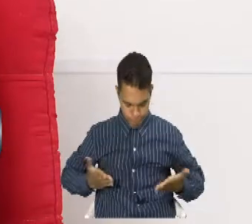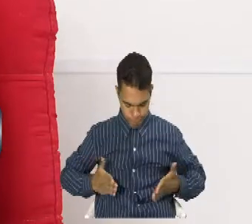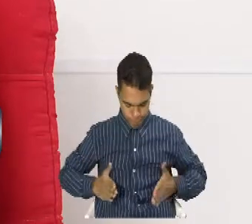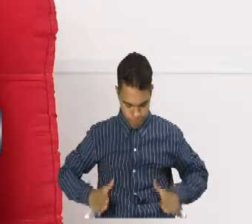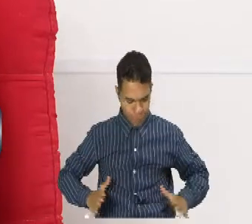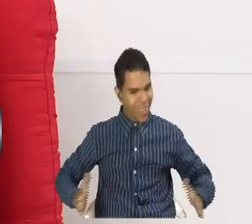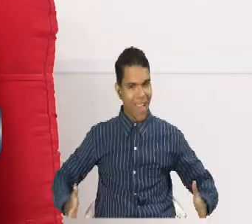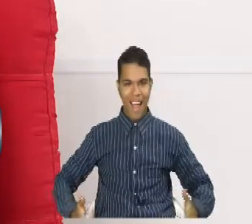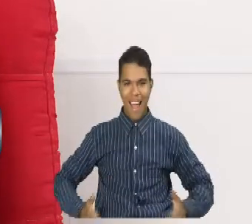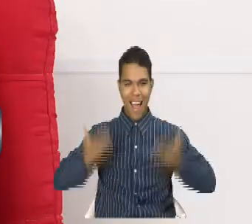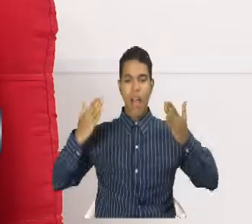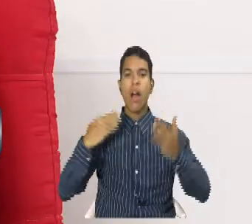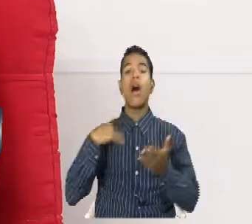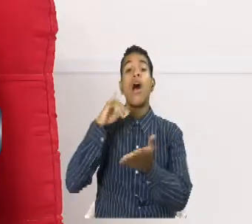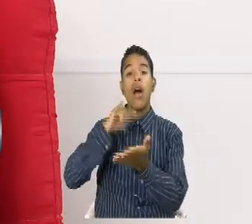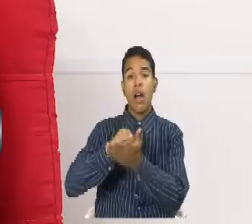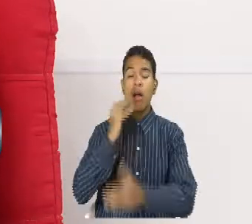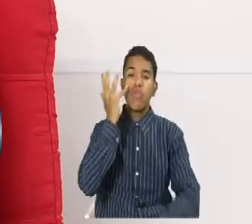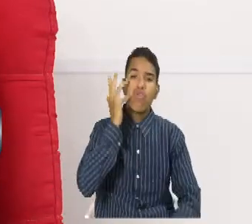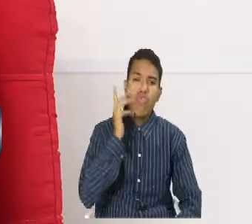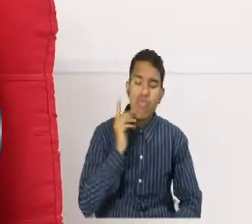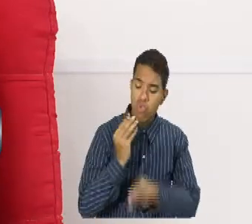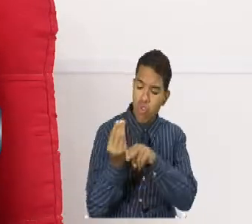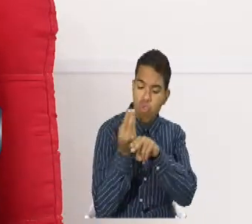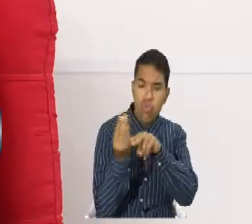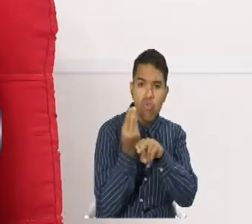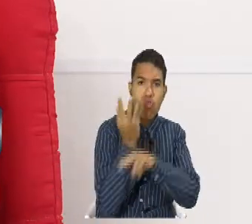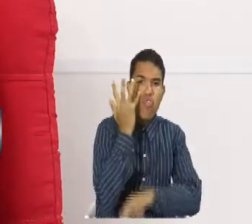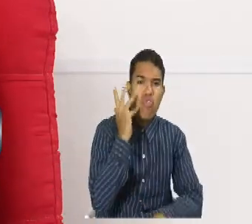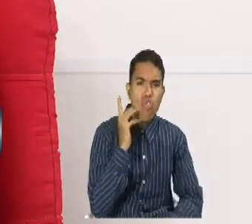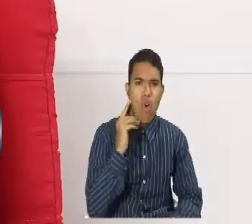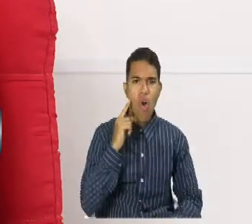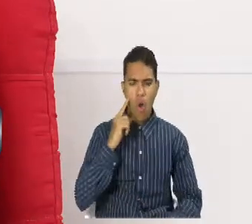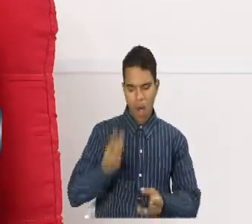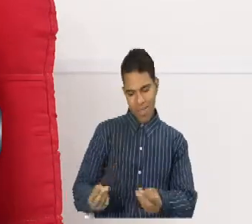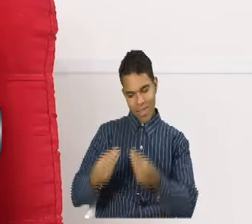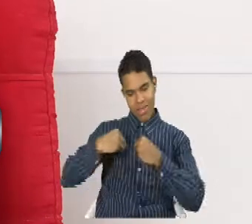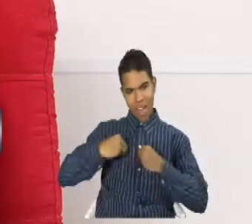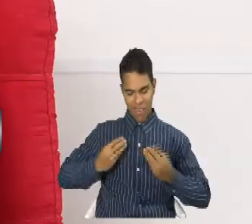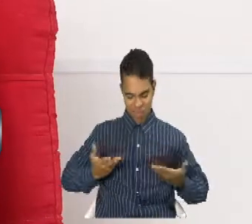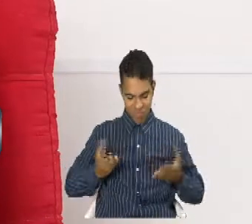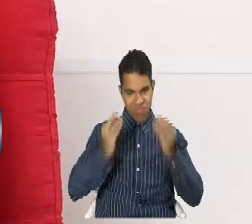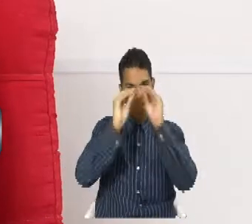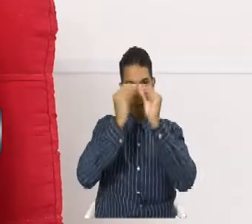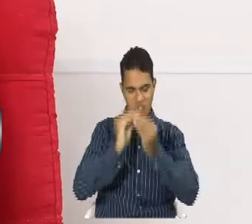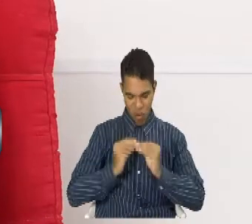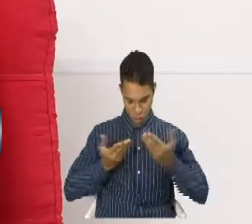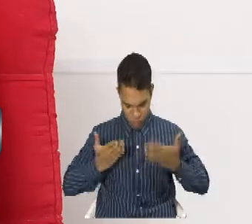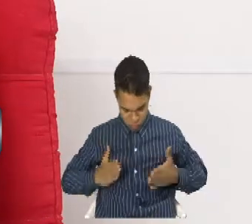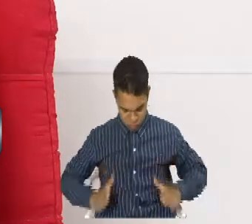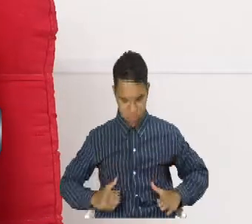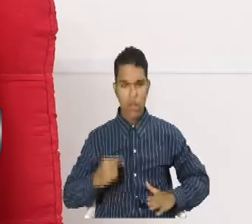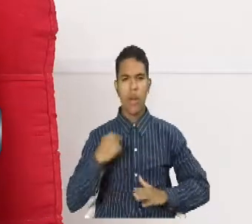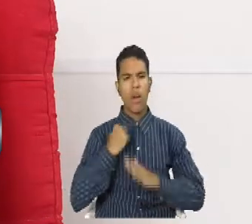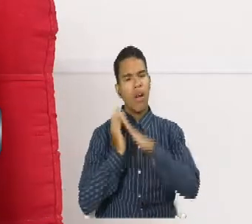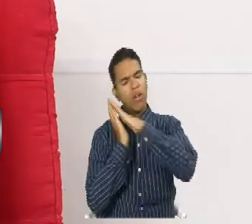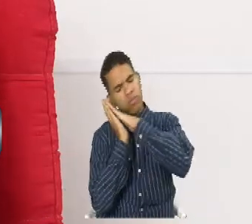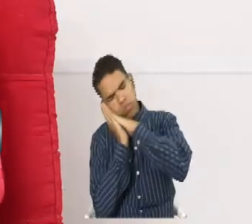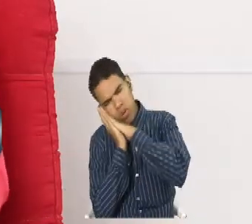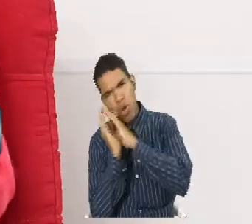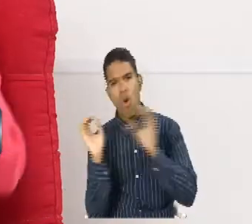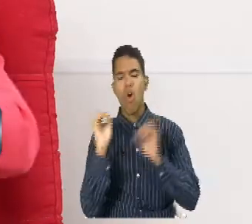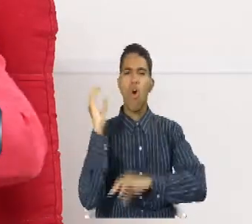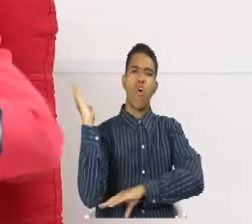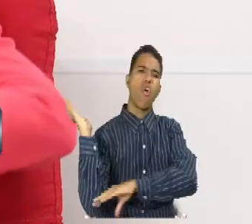en nuestro cuerpo. El uso diario nos va dando esa figura que tanto queremos. Usted se la coloca, duerme con ella o duró todo el día, lo que se